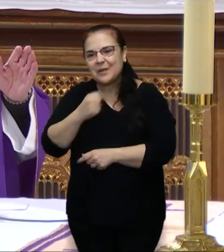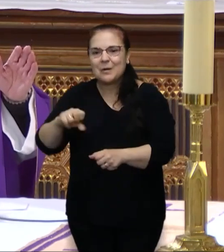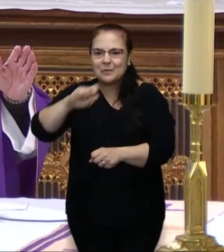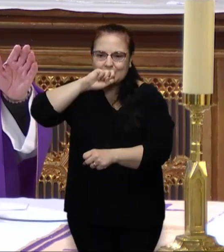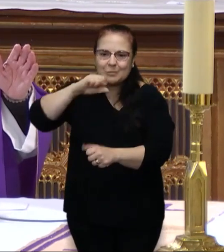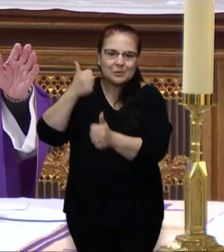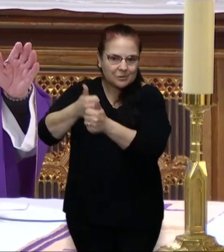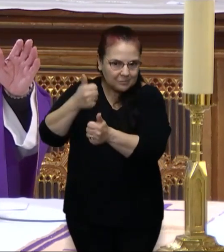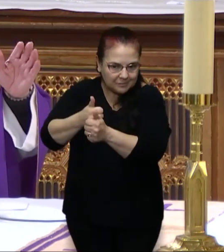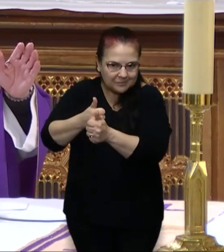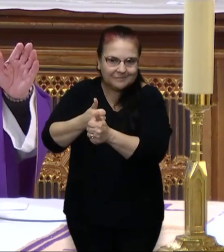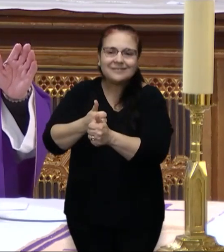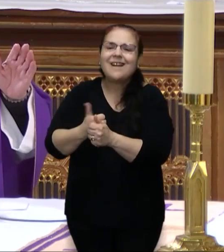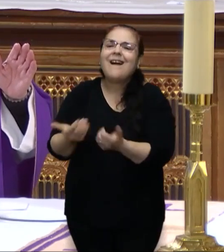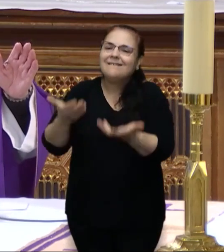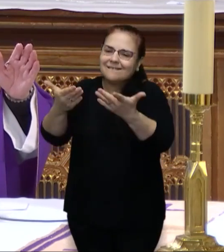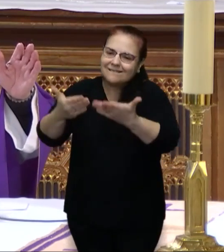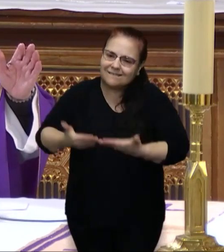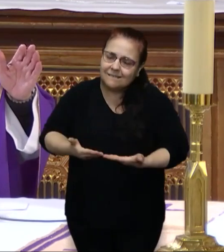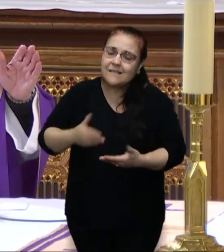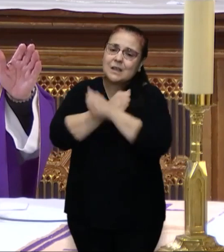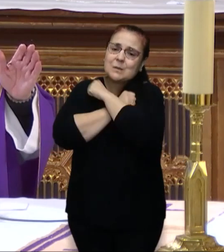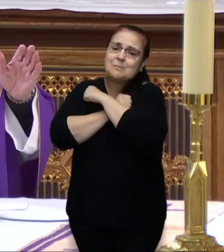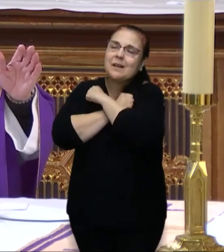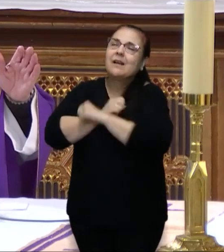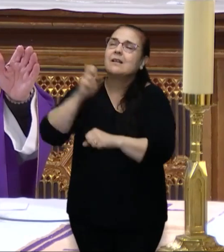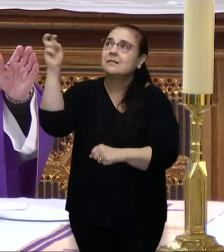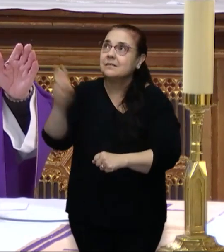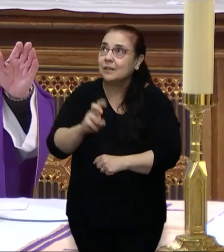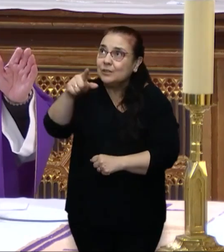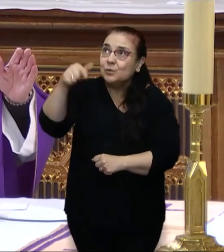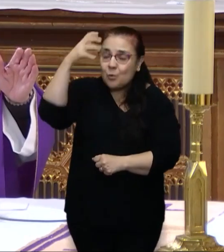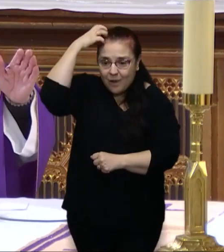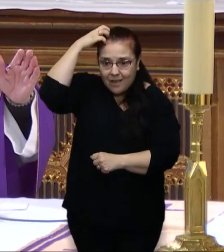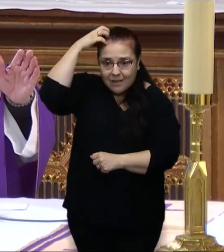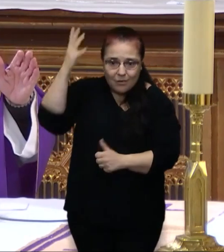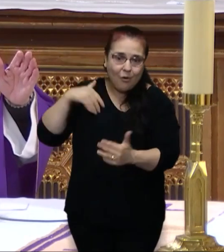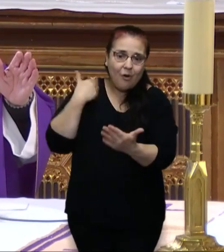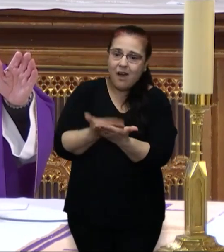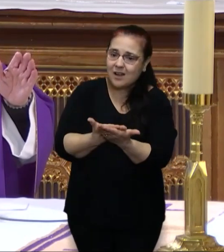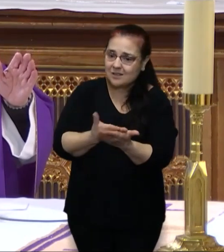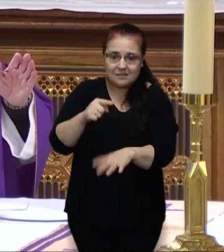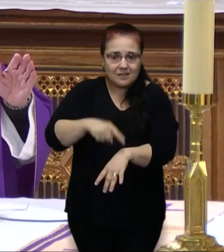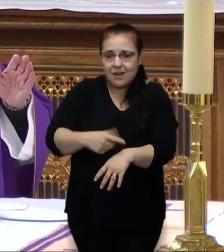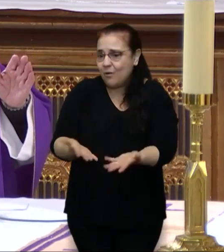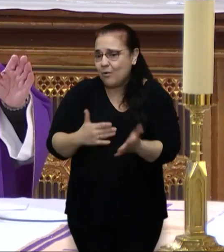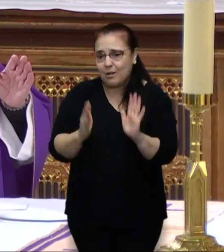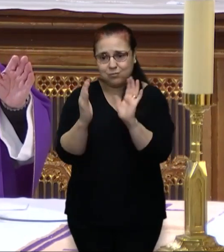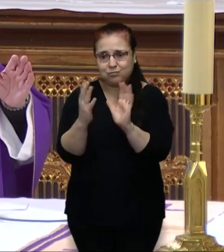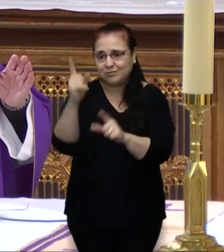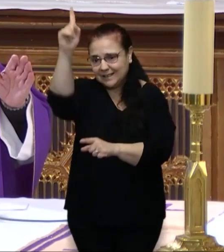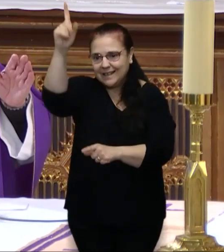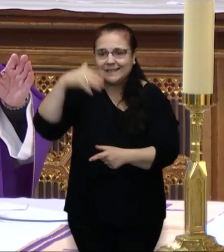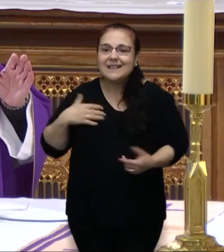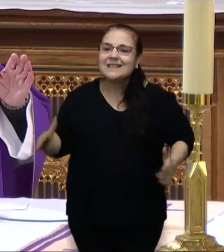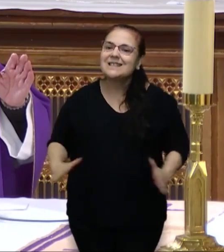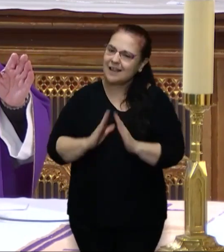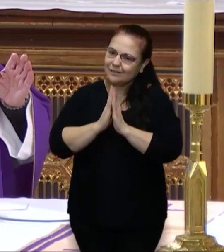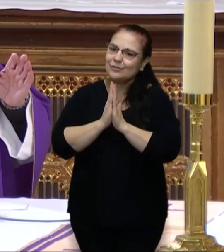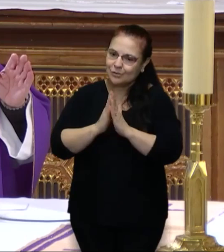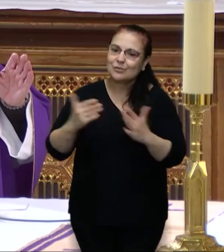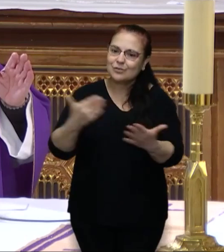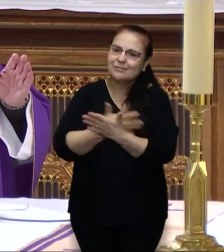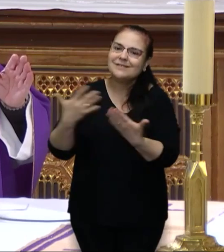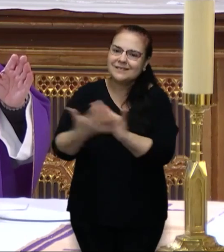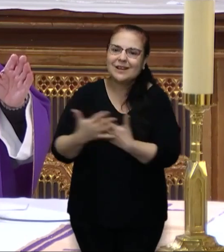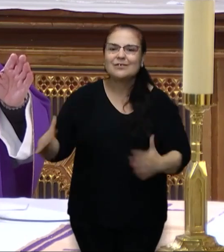auxiliares. Ayúdanos a esperar la venida de tu reino hasta la hora en que nos presentemos a ti, santos entre los